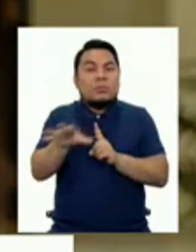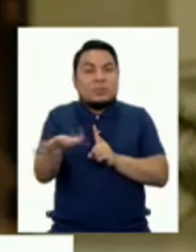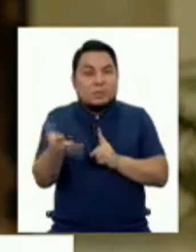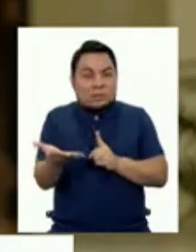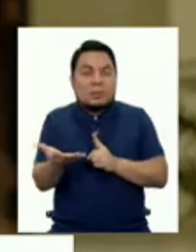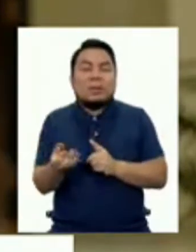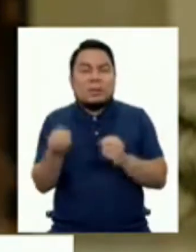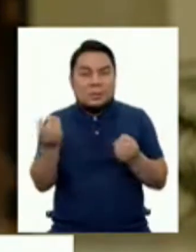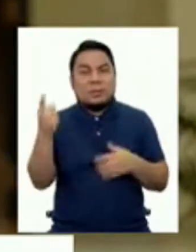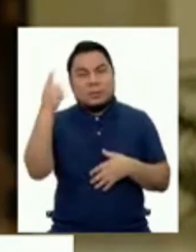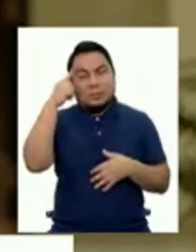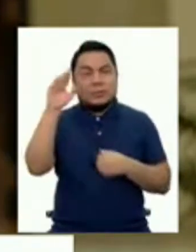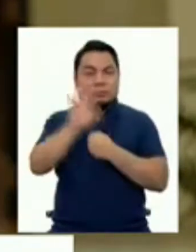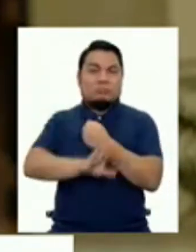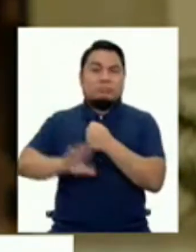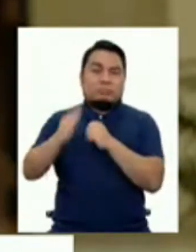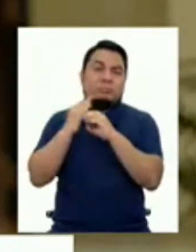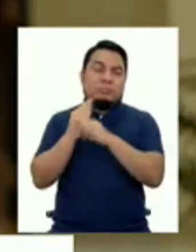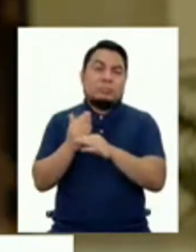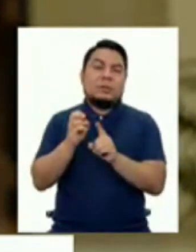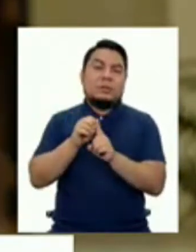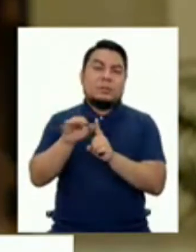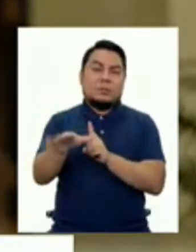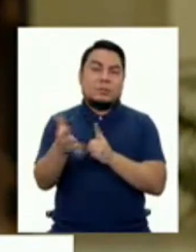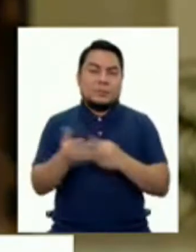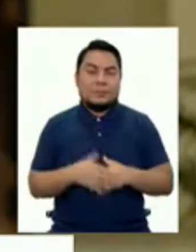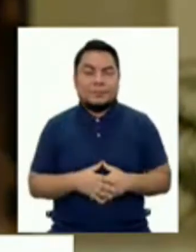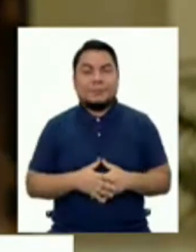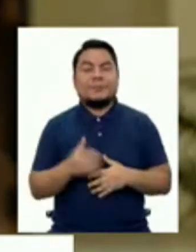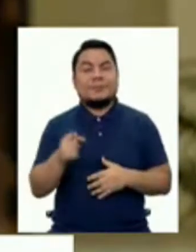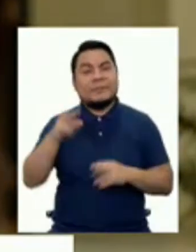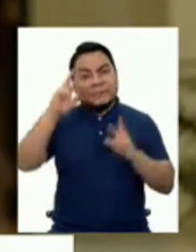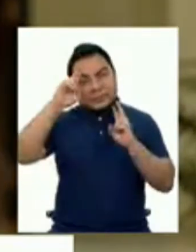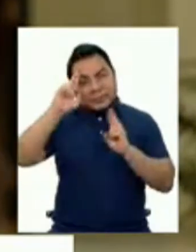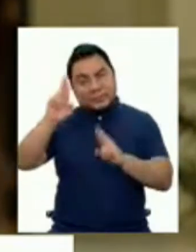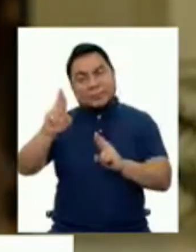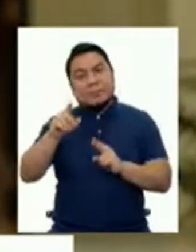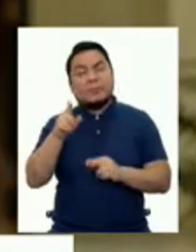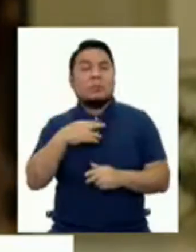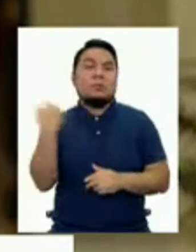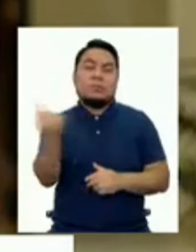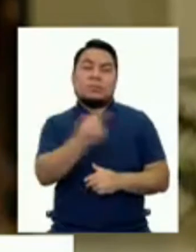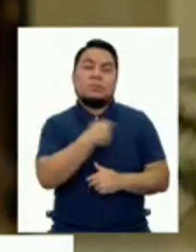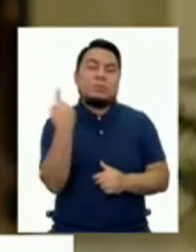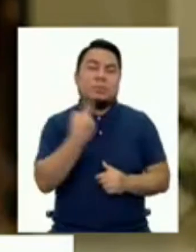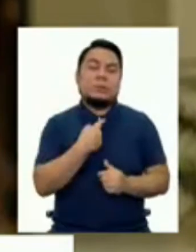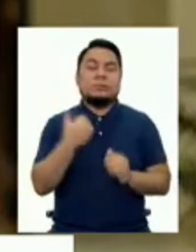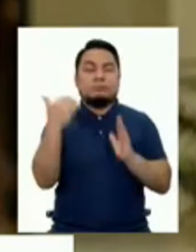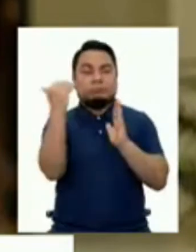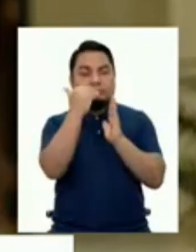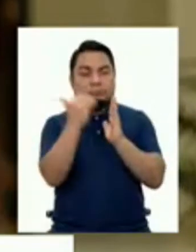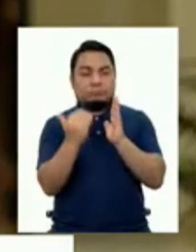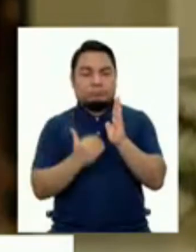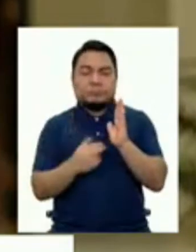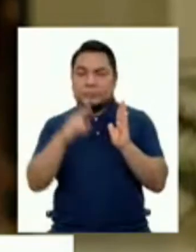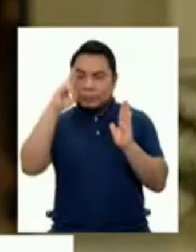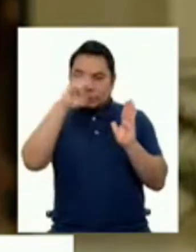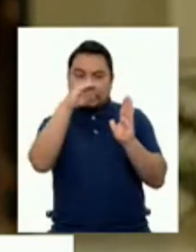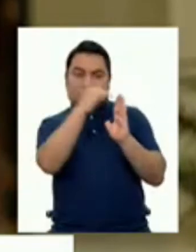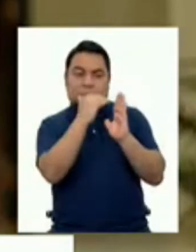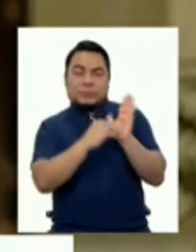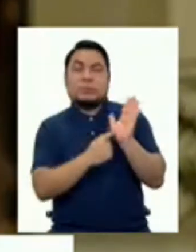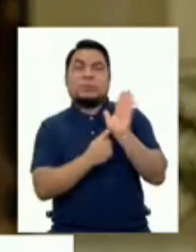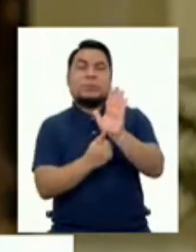y entonces evitemos ese factor de contagio respetando las indicaciones específicas que se van a dar